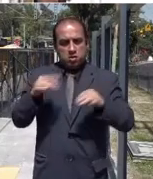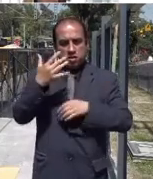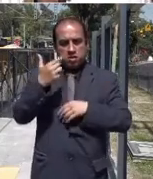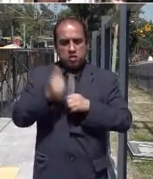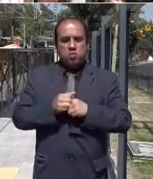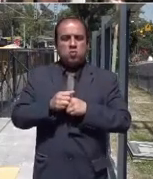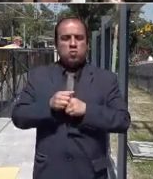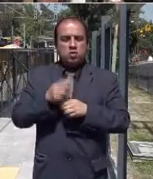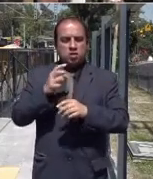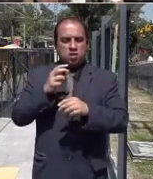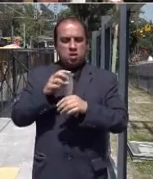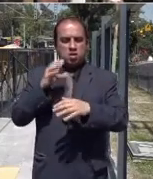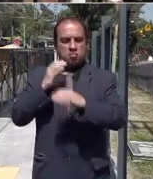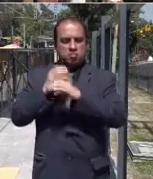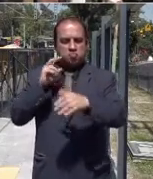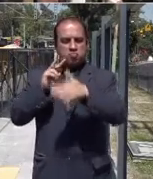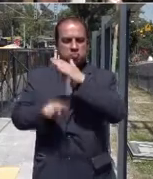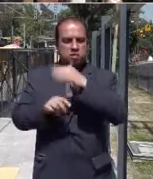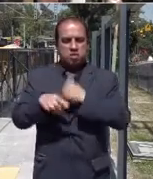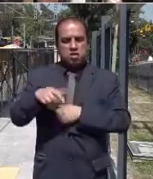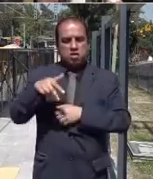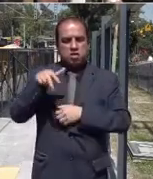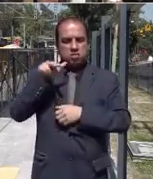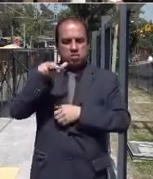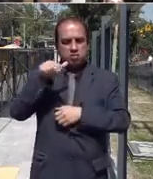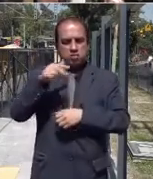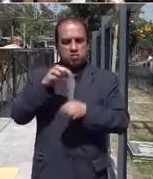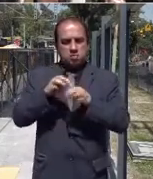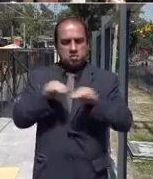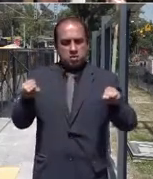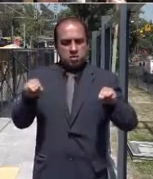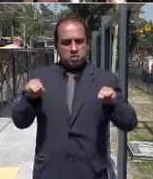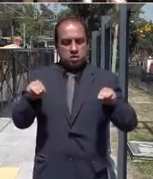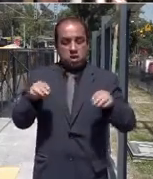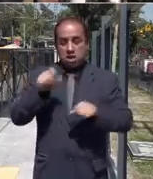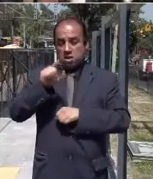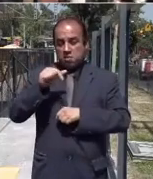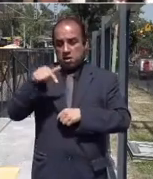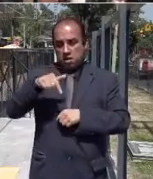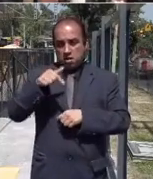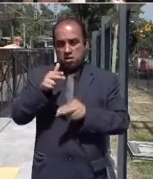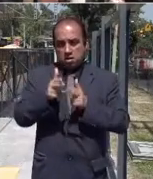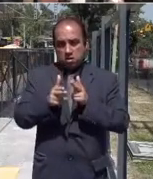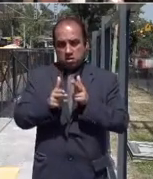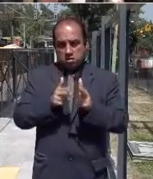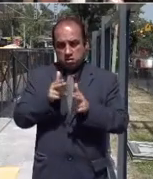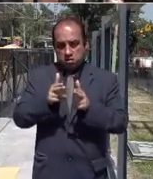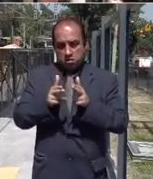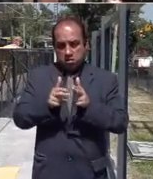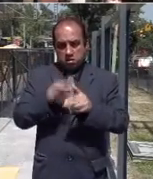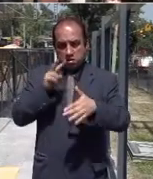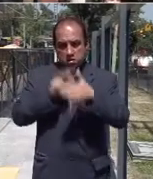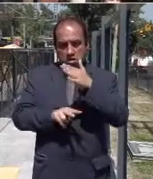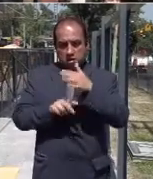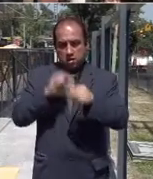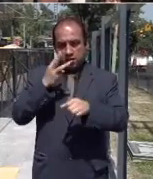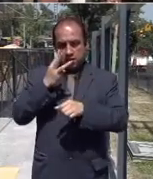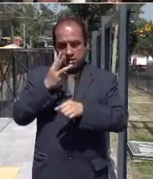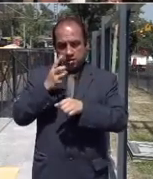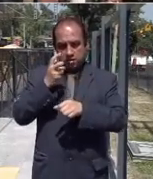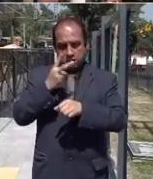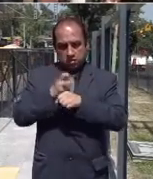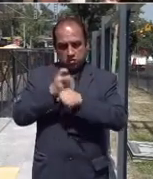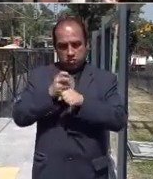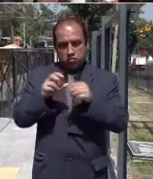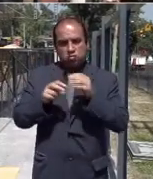metros. Y adicionalmente, la obra que estamos hoy viendo, este segundo tramo, monta 400 millones